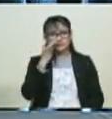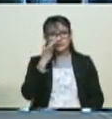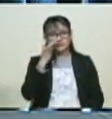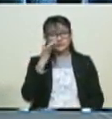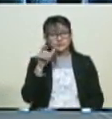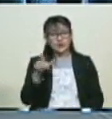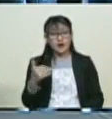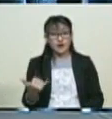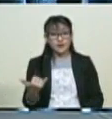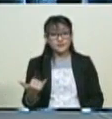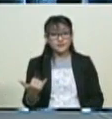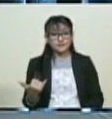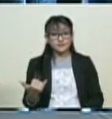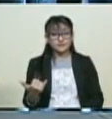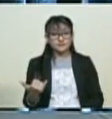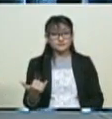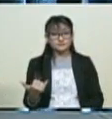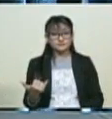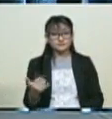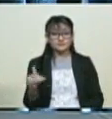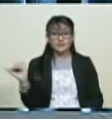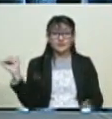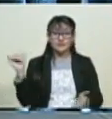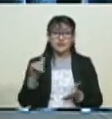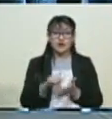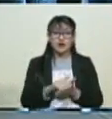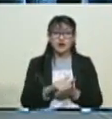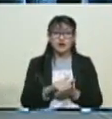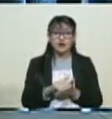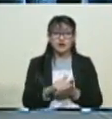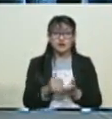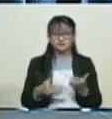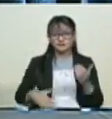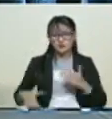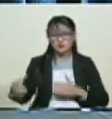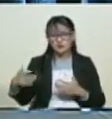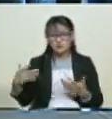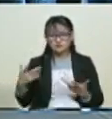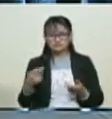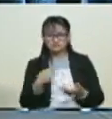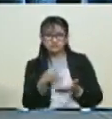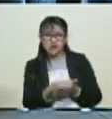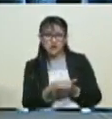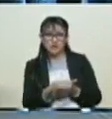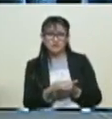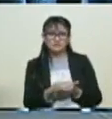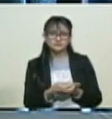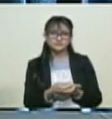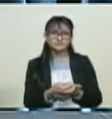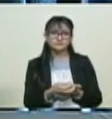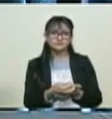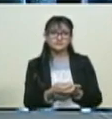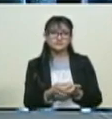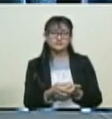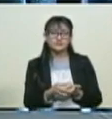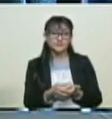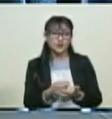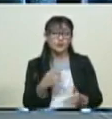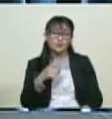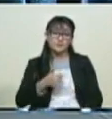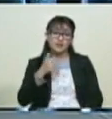ahora para viajar por el mundo manejar cuentas de transacciones no le cuesta a dios y su